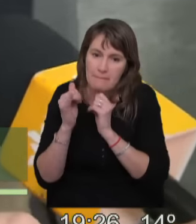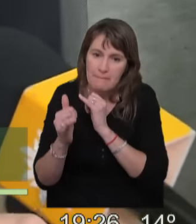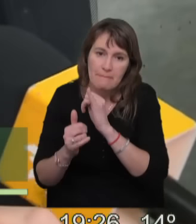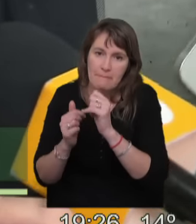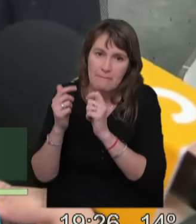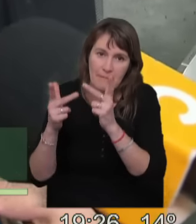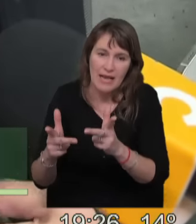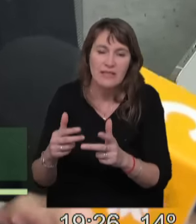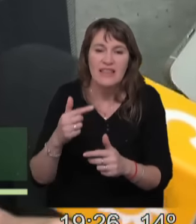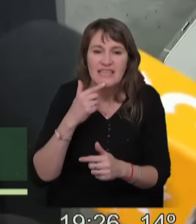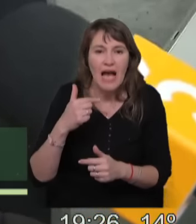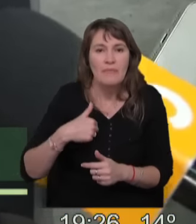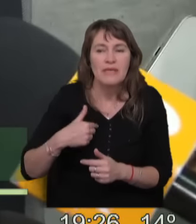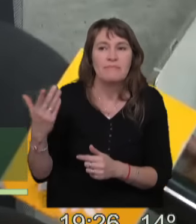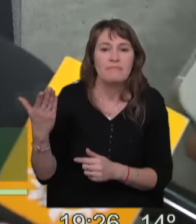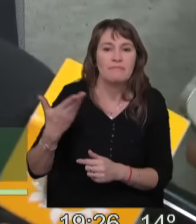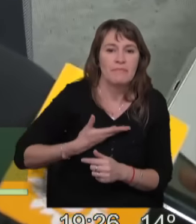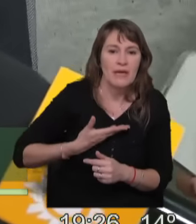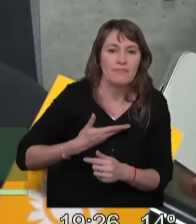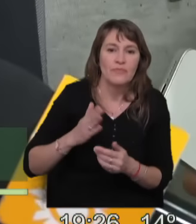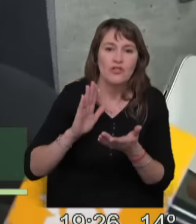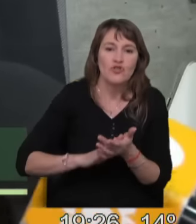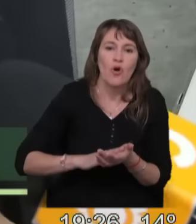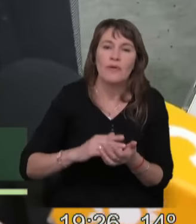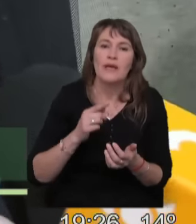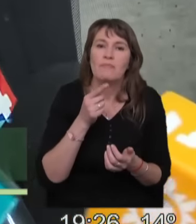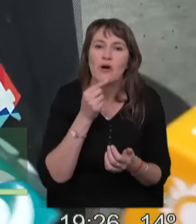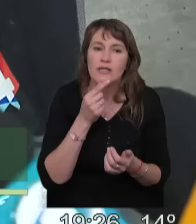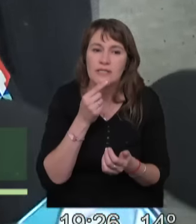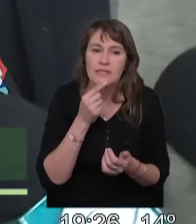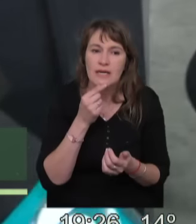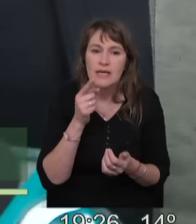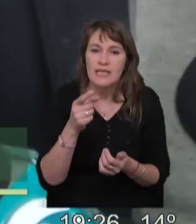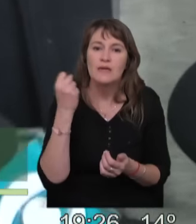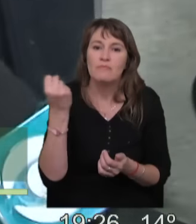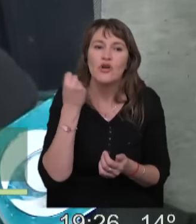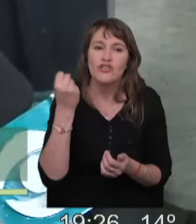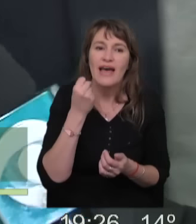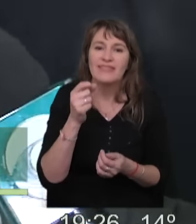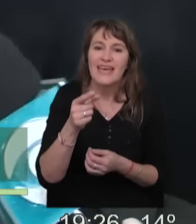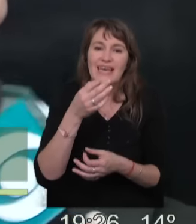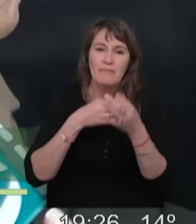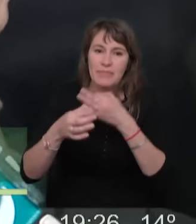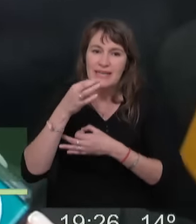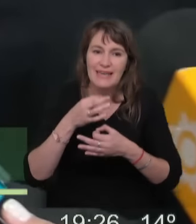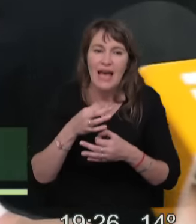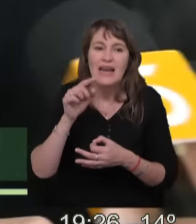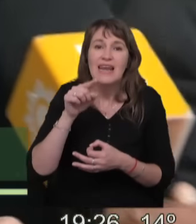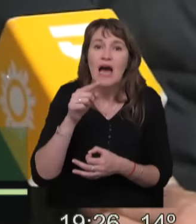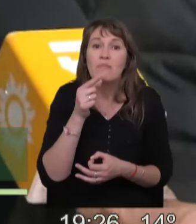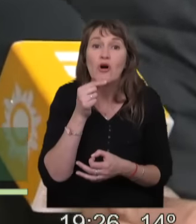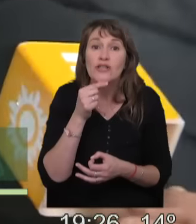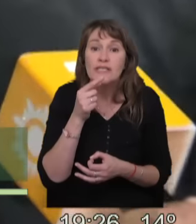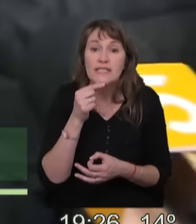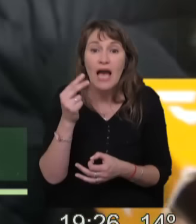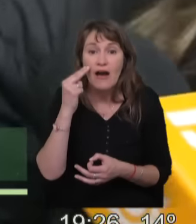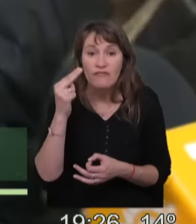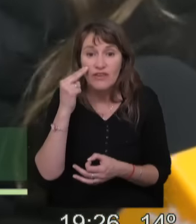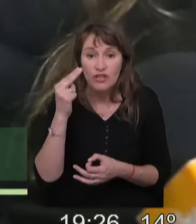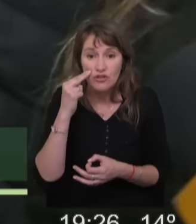dijo, me jodió cuando se refería a la policía. Pero es importante que lo aclare si es que considera que la policía a usted la afectó. No,